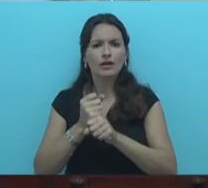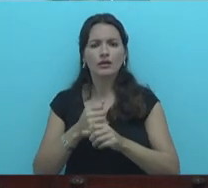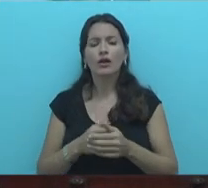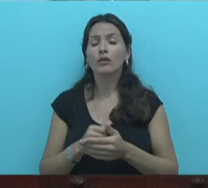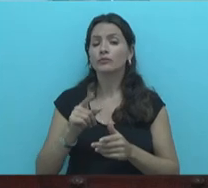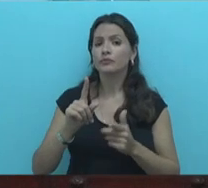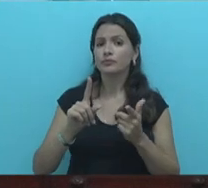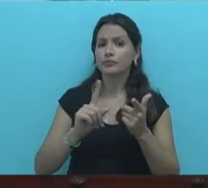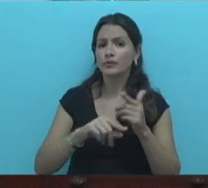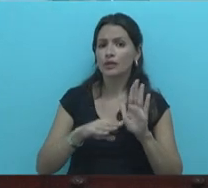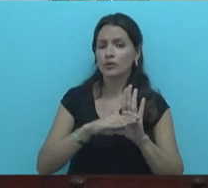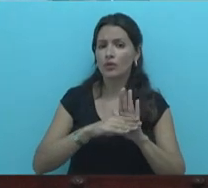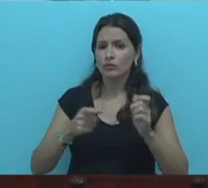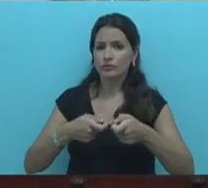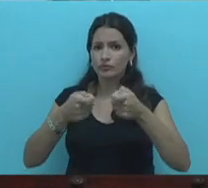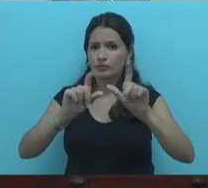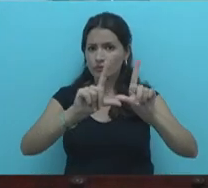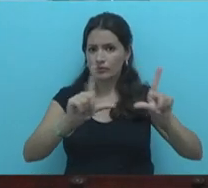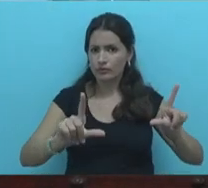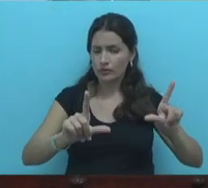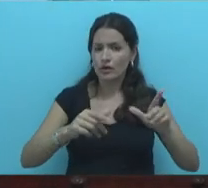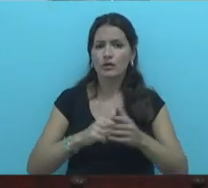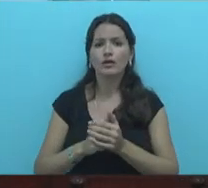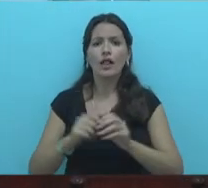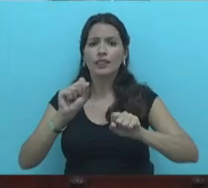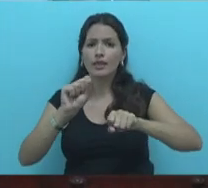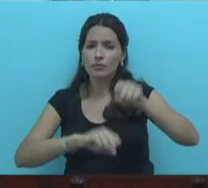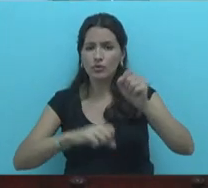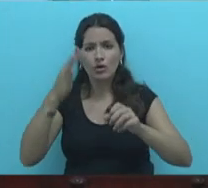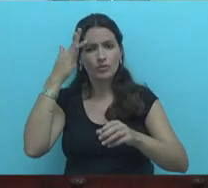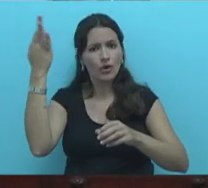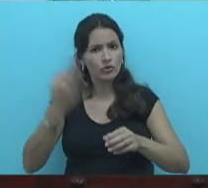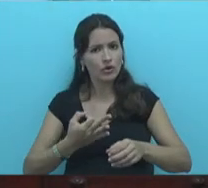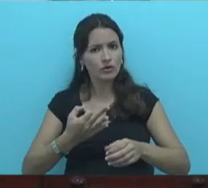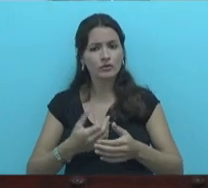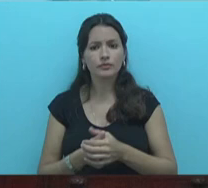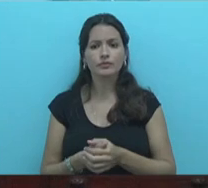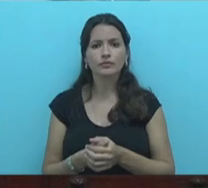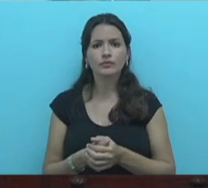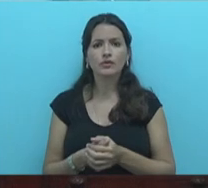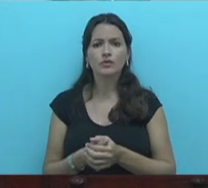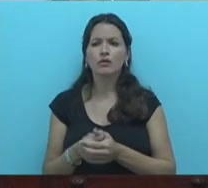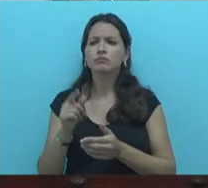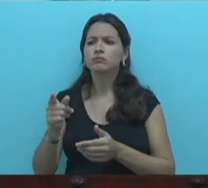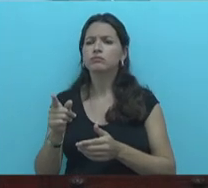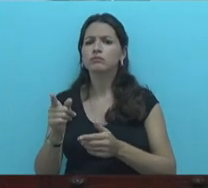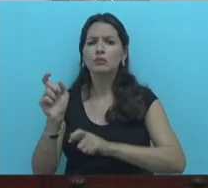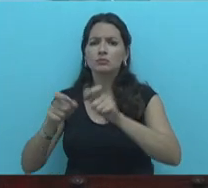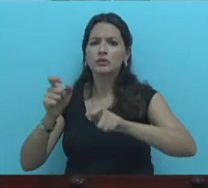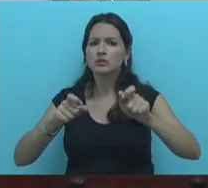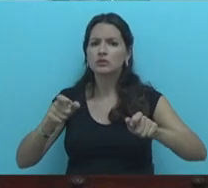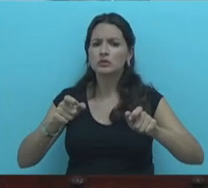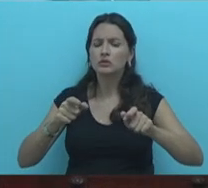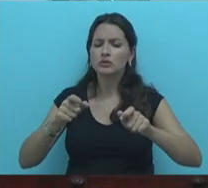de honor a Amílcar Tamburri, Florindo Estante y a familiares de los trabajadores y trabajadoras que fueron partícipes necesarios en el hecho